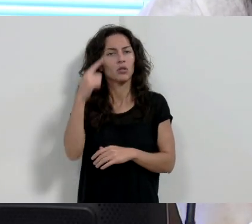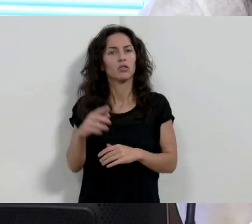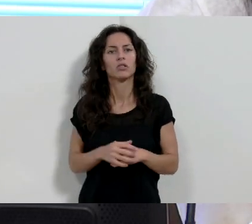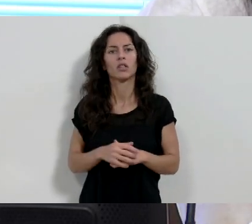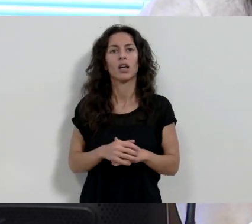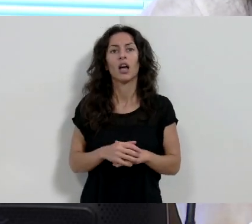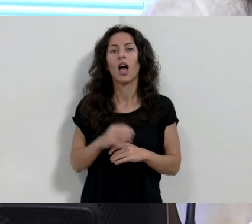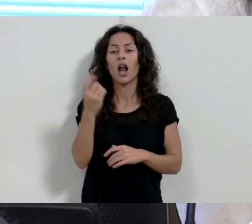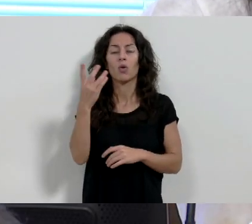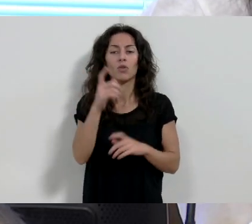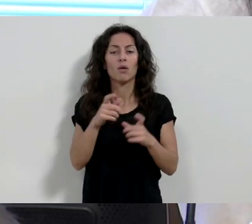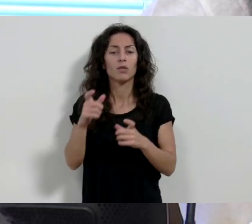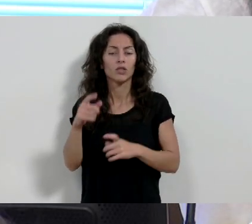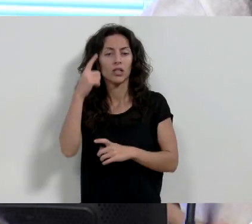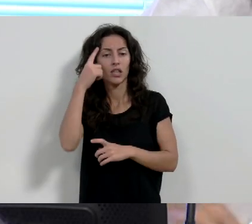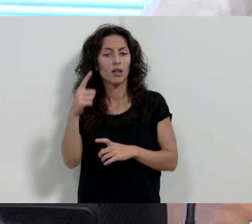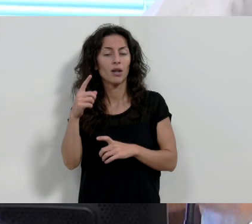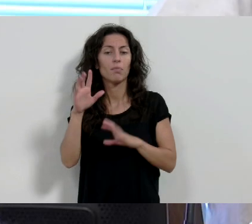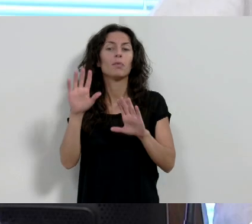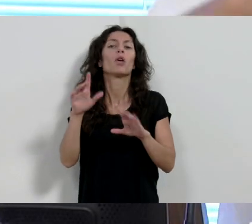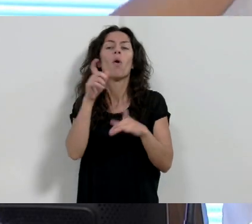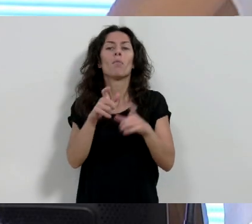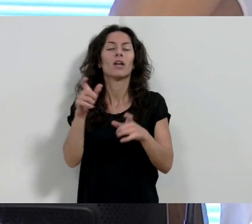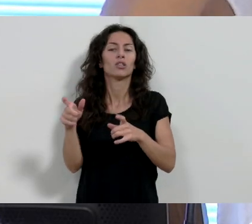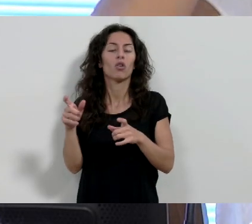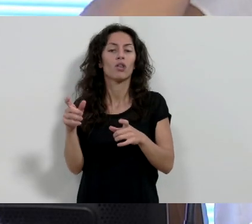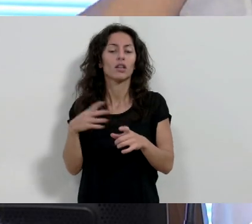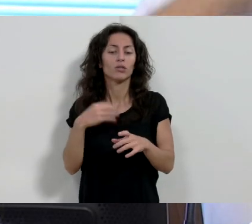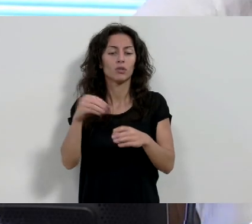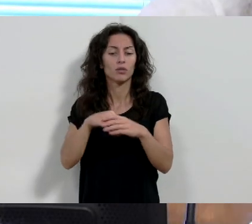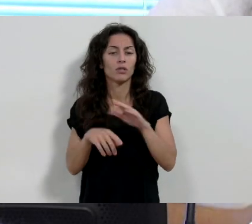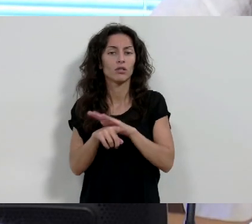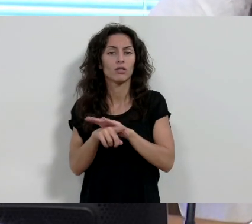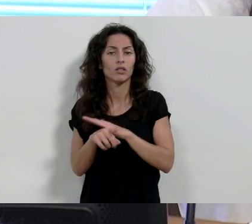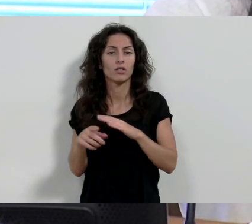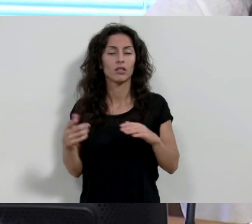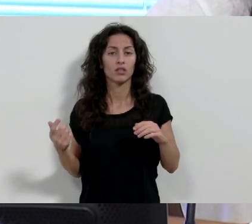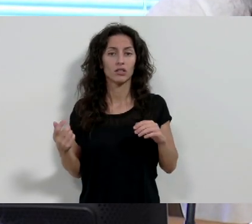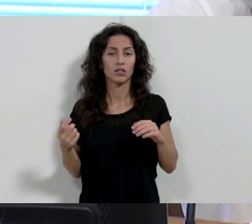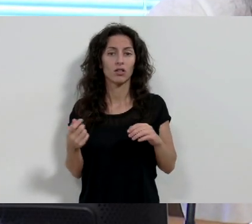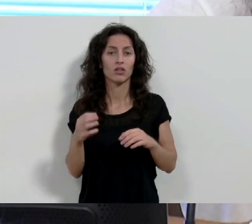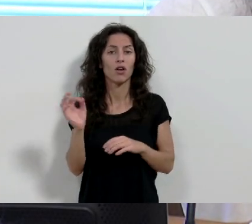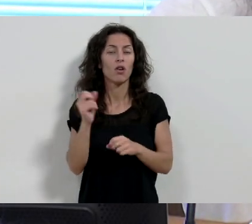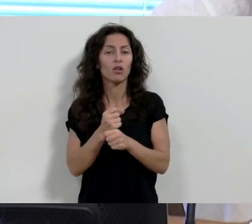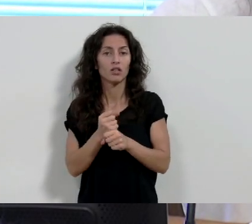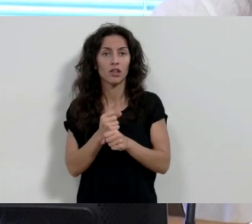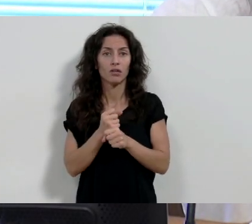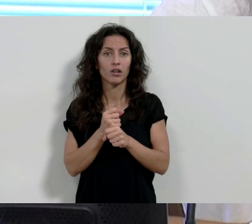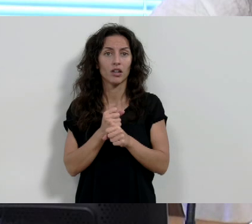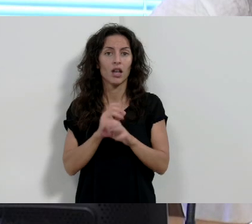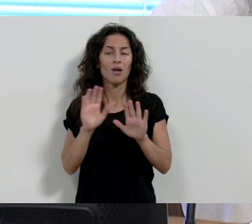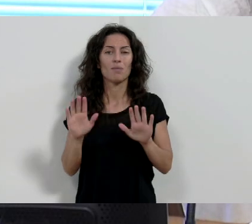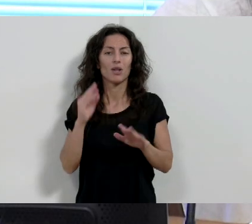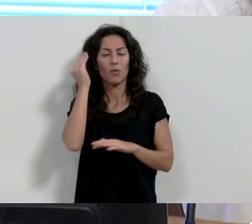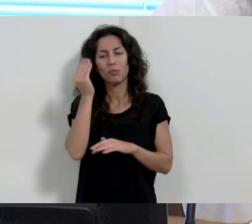el ayuntamiento, pero que los vecinos y vecinas de Ciudad Real conocen poco. Y que yo creo que debemos realizar una gran